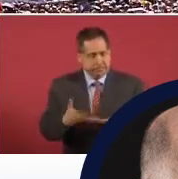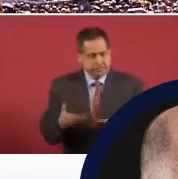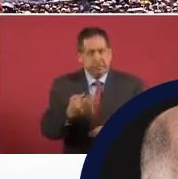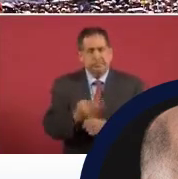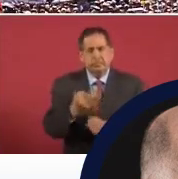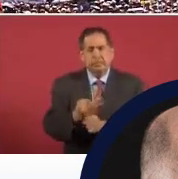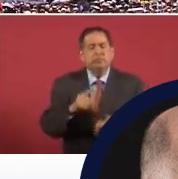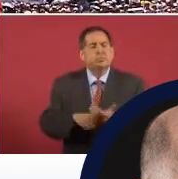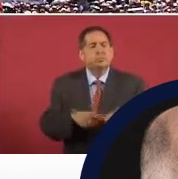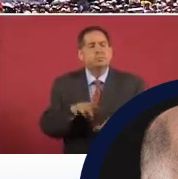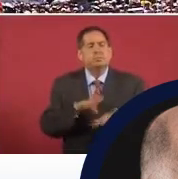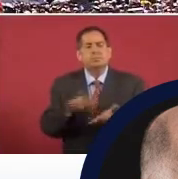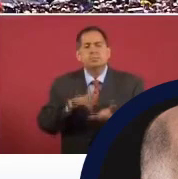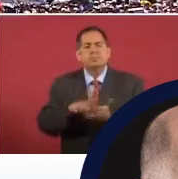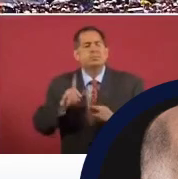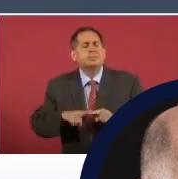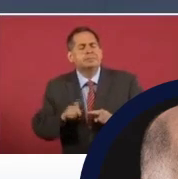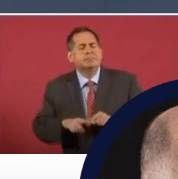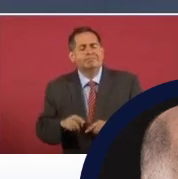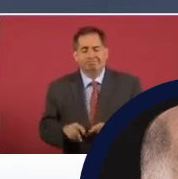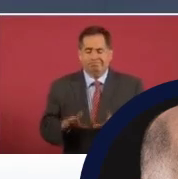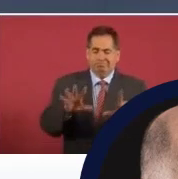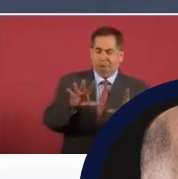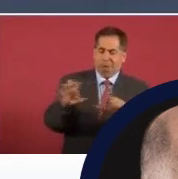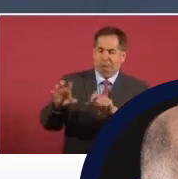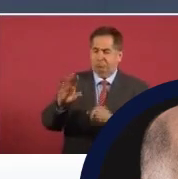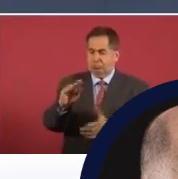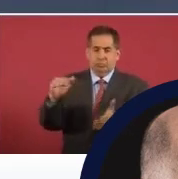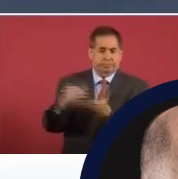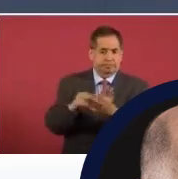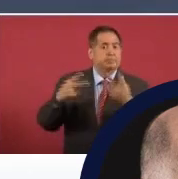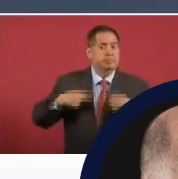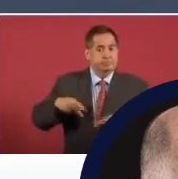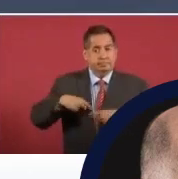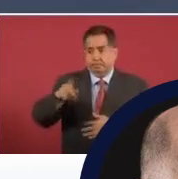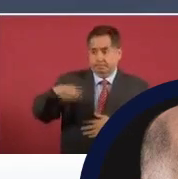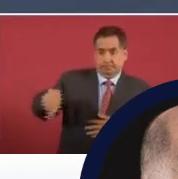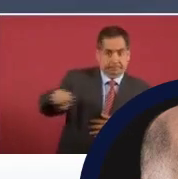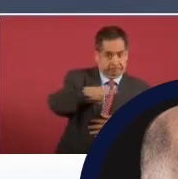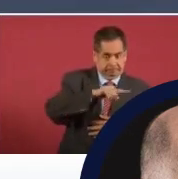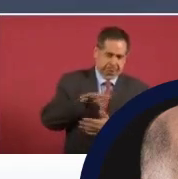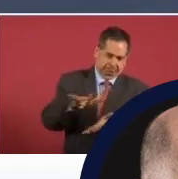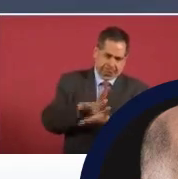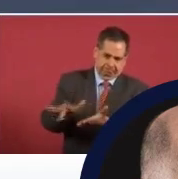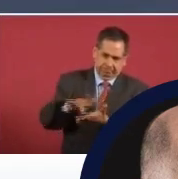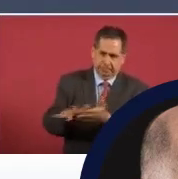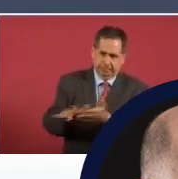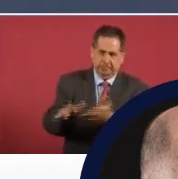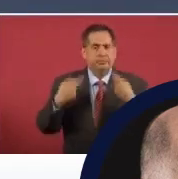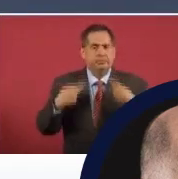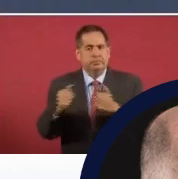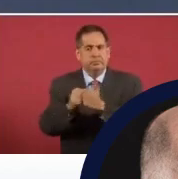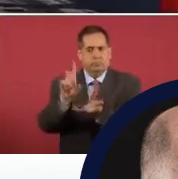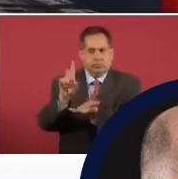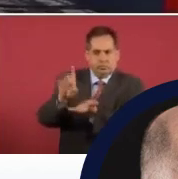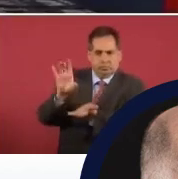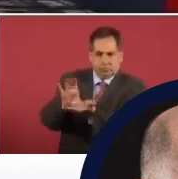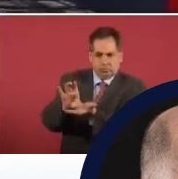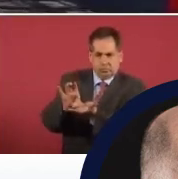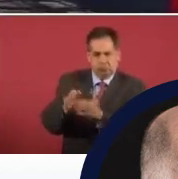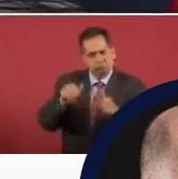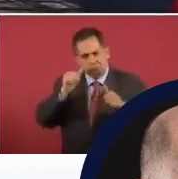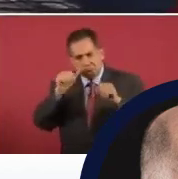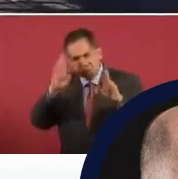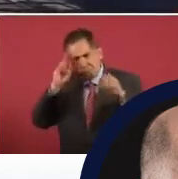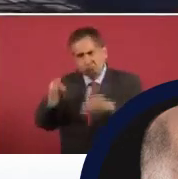que en general quien lo mida te va a decir cayó poquito, o sea, no hay un desplome.